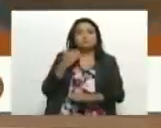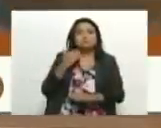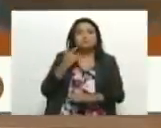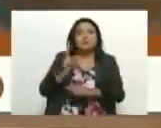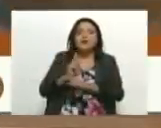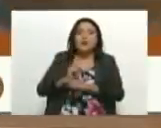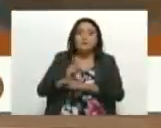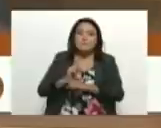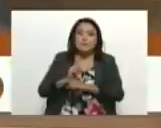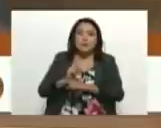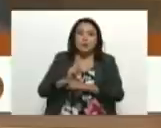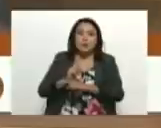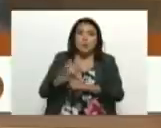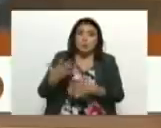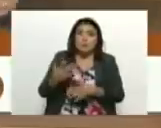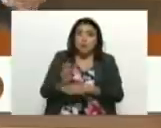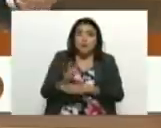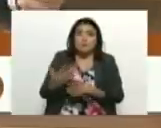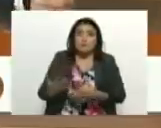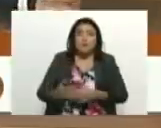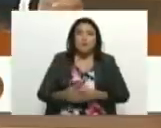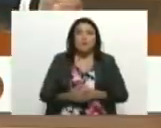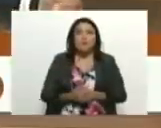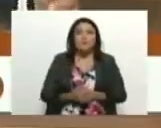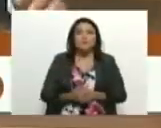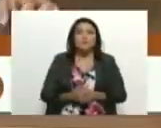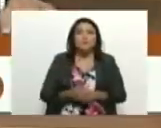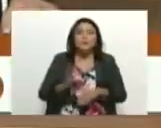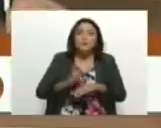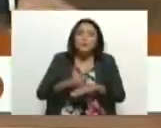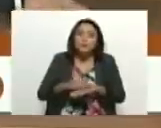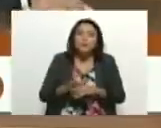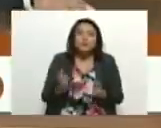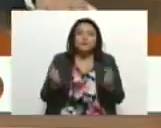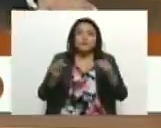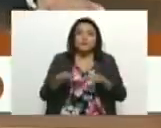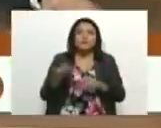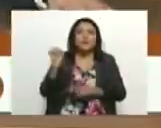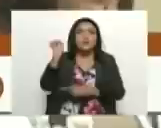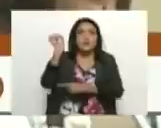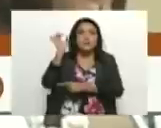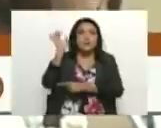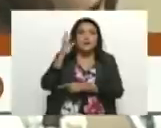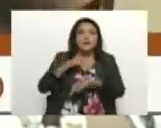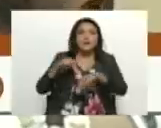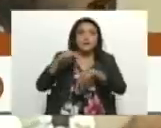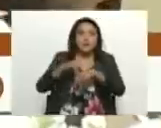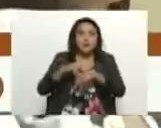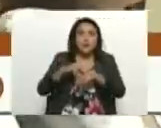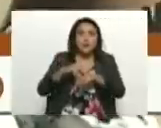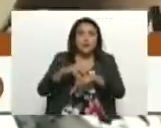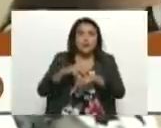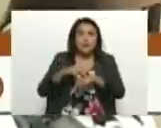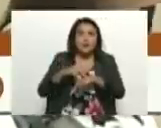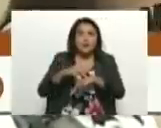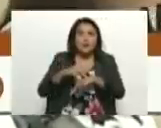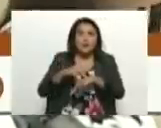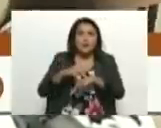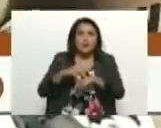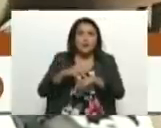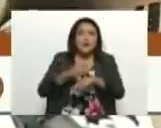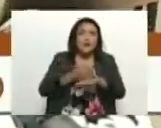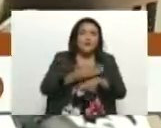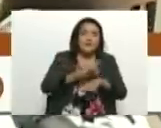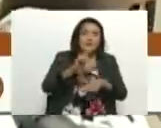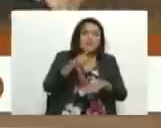urgente, pudiéramos decir, porque la Asamblea Nacional en la presentación de la primera discusión,